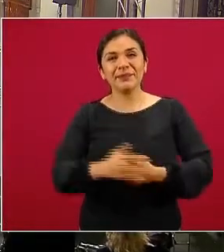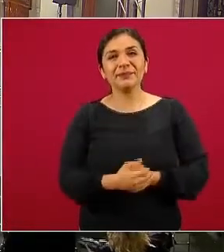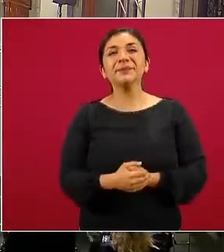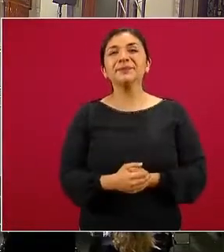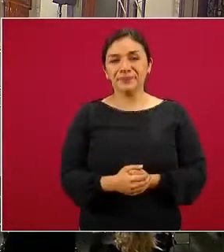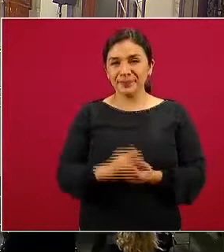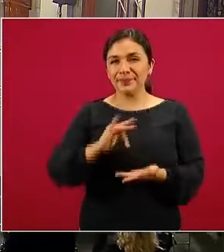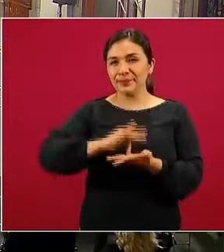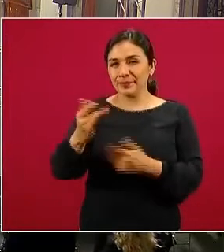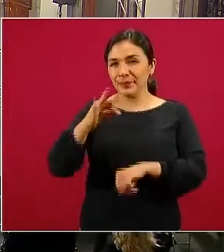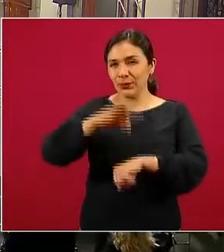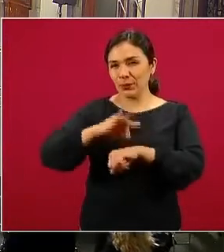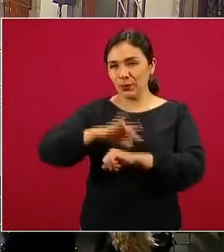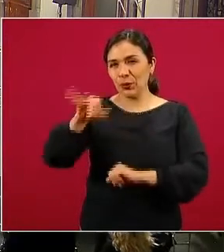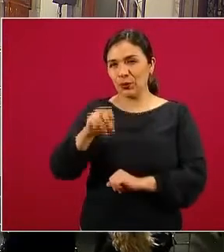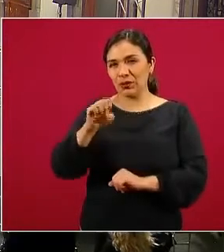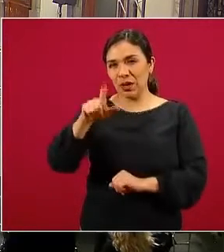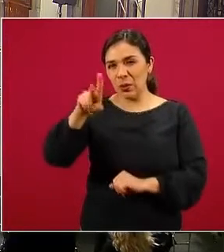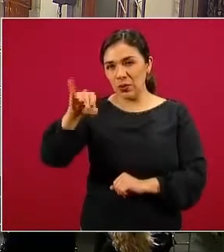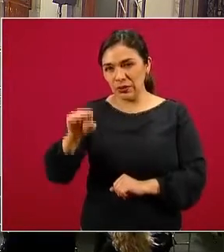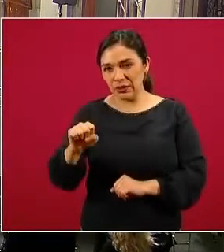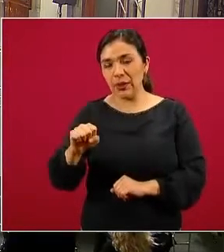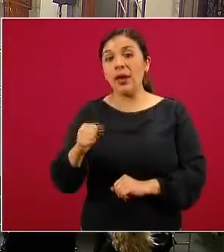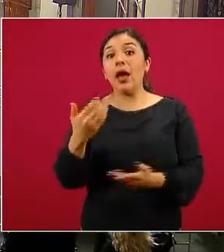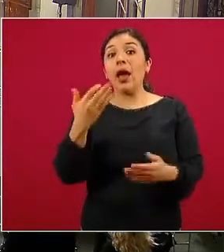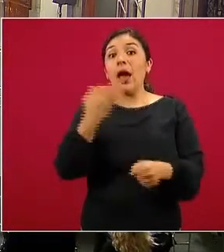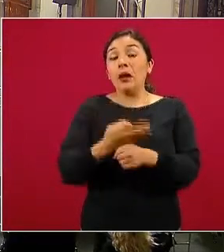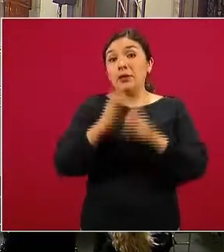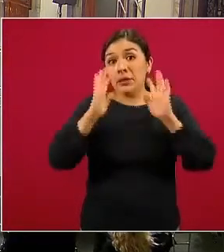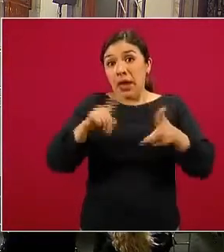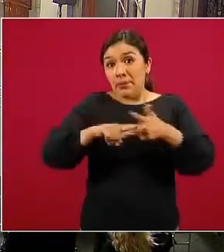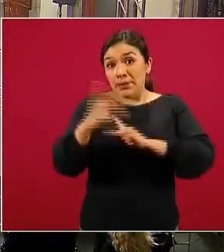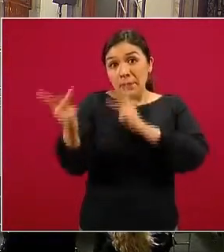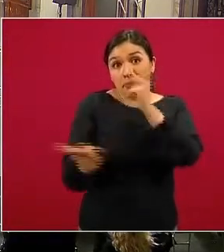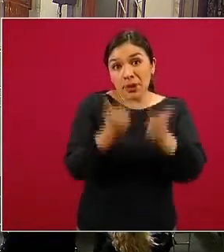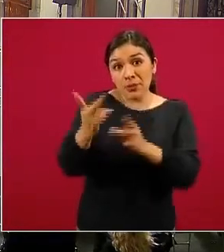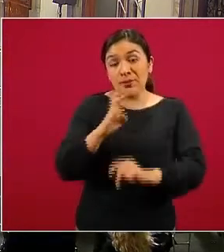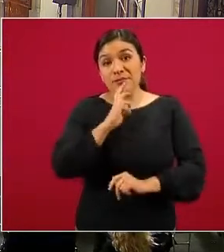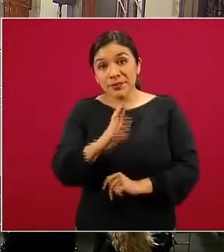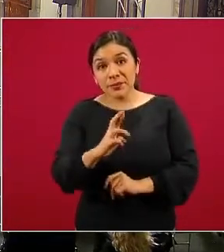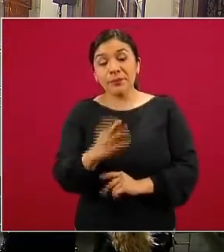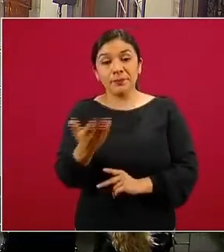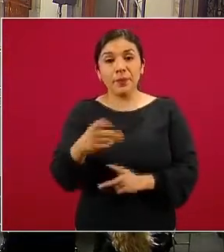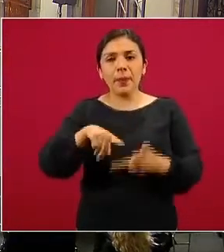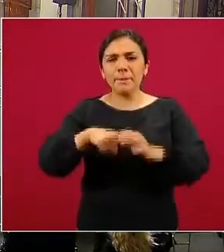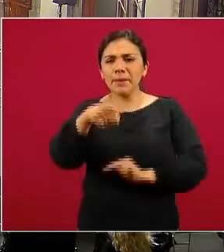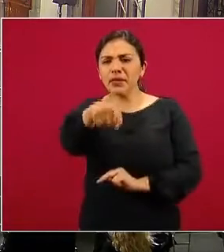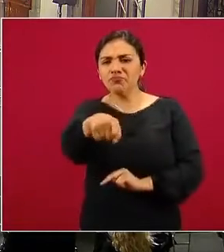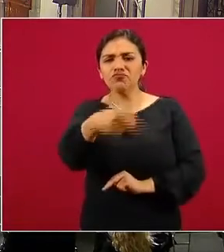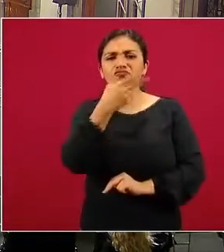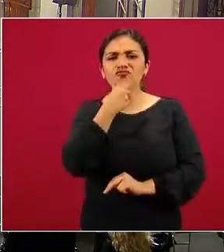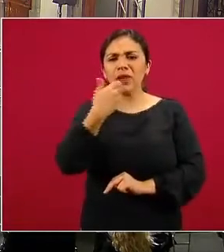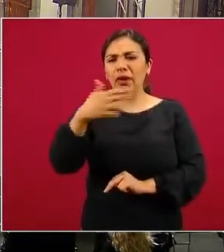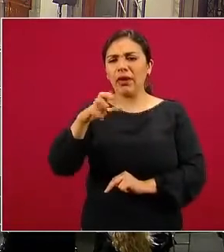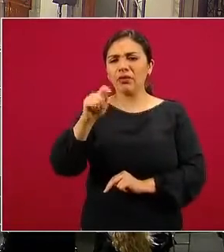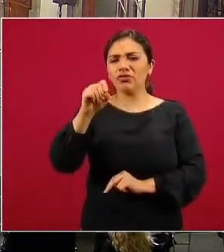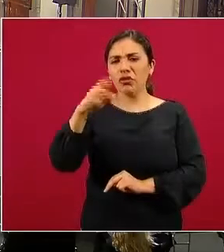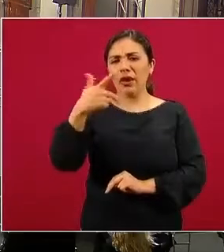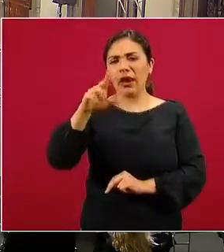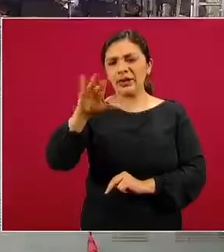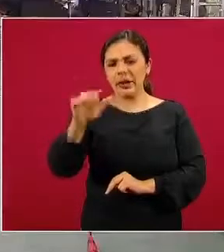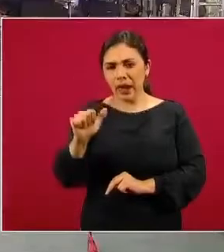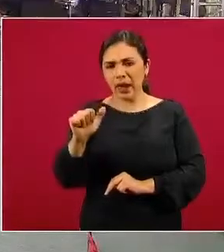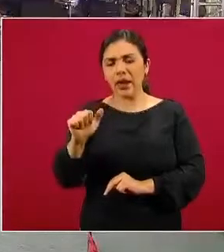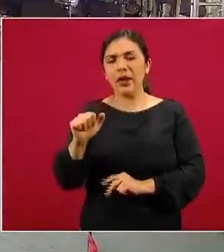Muchas gracias, doctor José Luis Salomía. Pues vamos a abrir a preguntas y comentarios. Empezamos aquí con Héctor García,